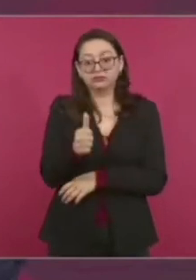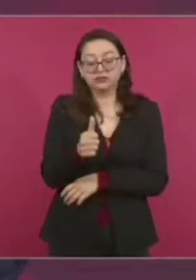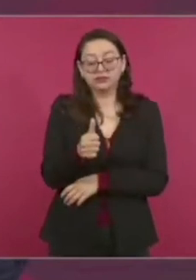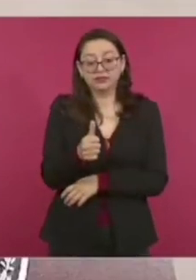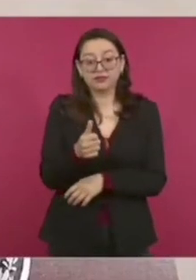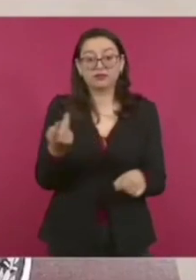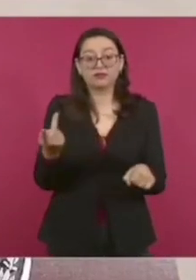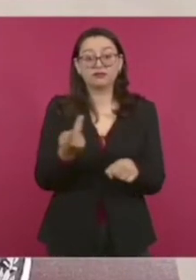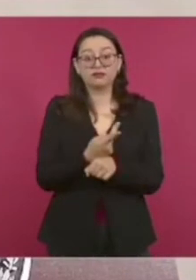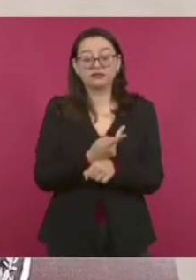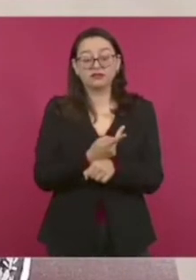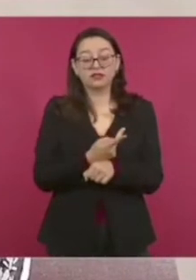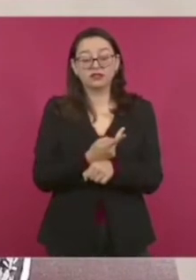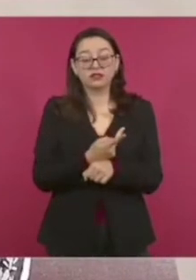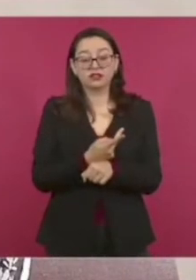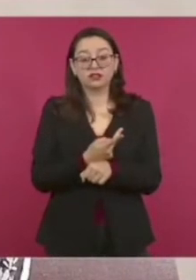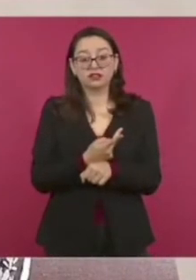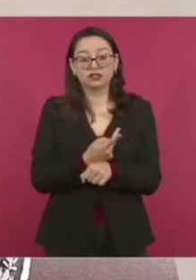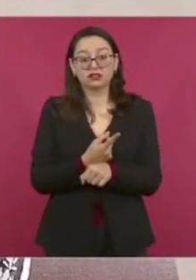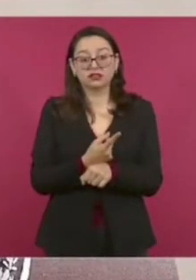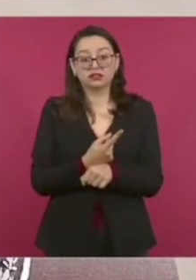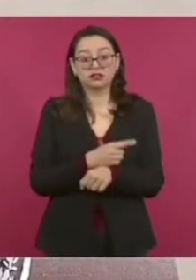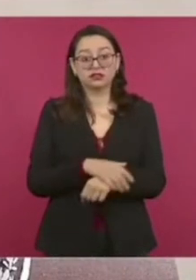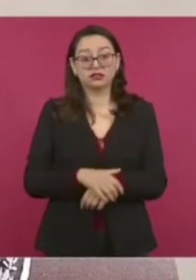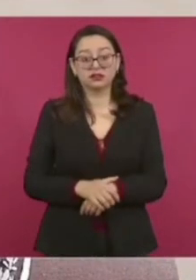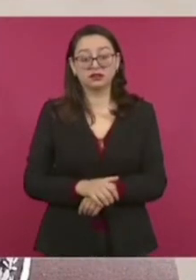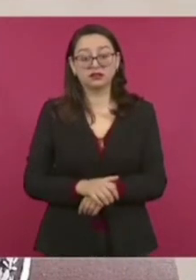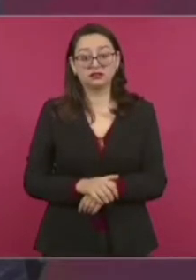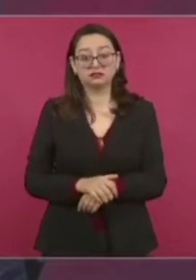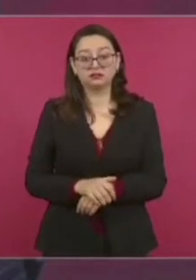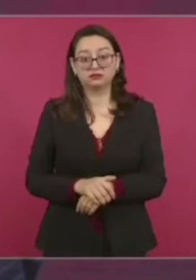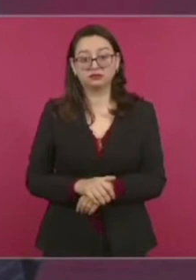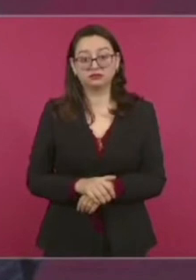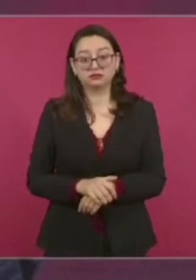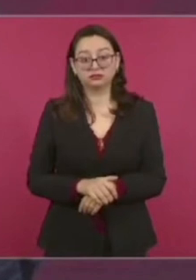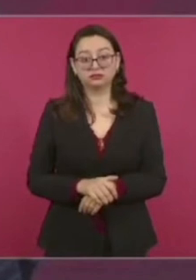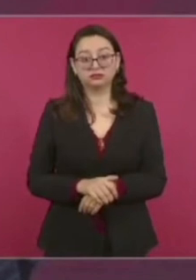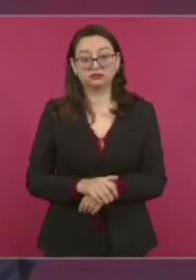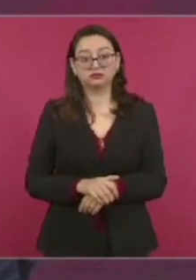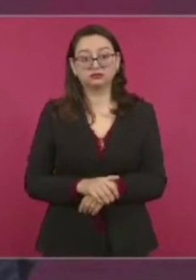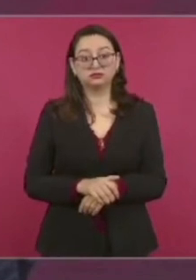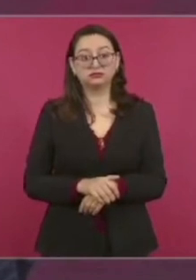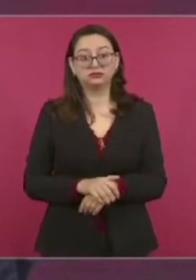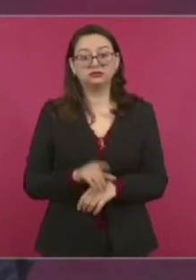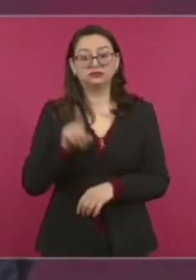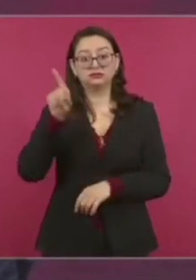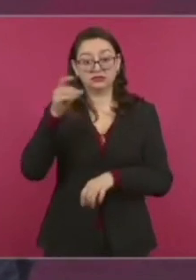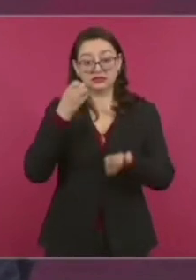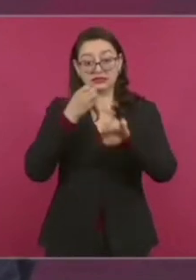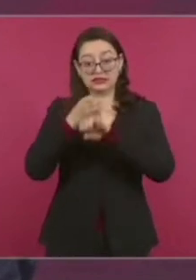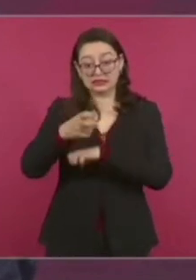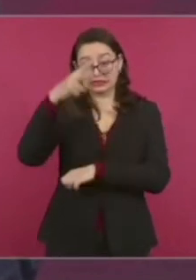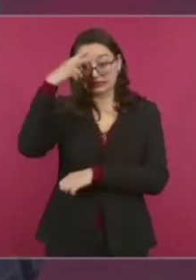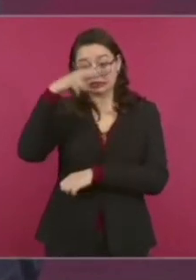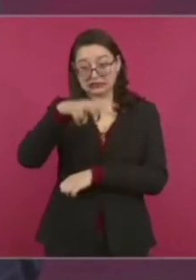un puente peatonal, Chimalhuacán, Chimalhuacán, Fer,